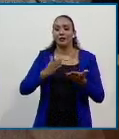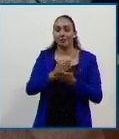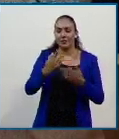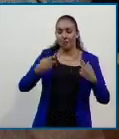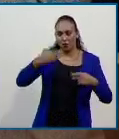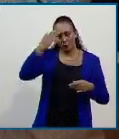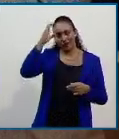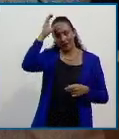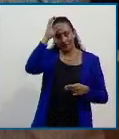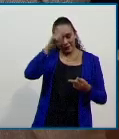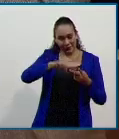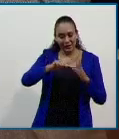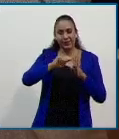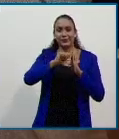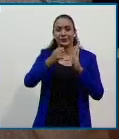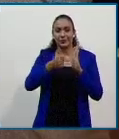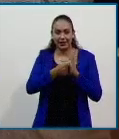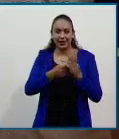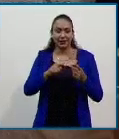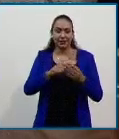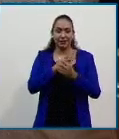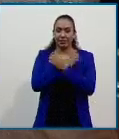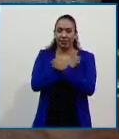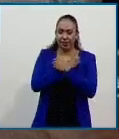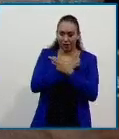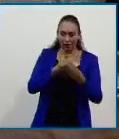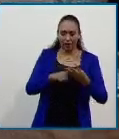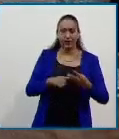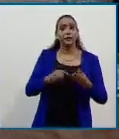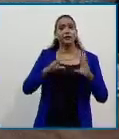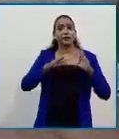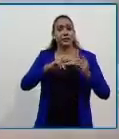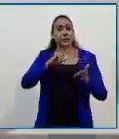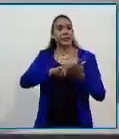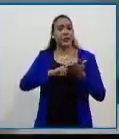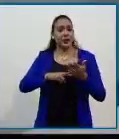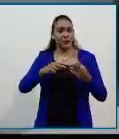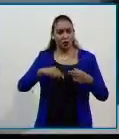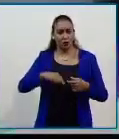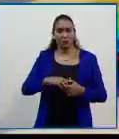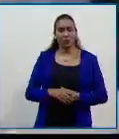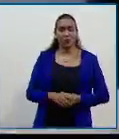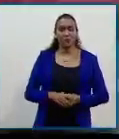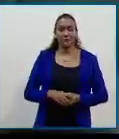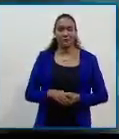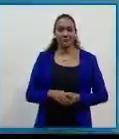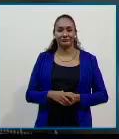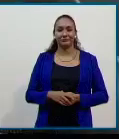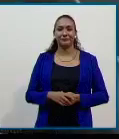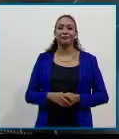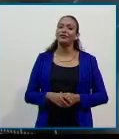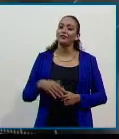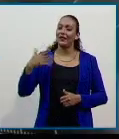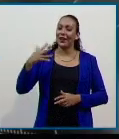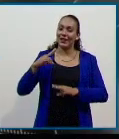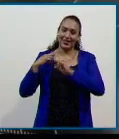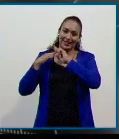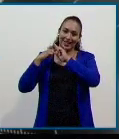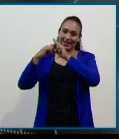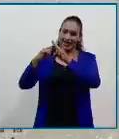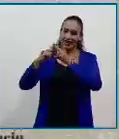la ciencia, a la técnica y a los demás bienes y valores de la cultura. En el marco del 15 aniversario del Canal de